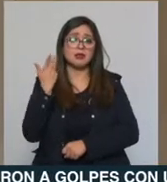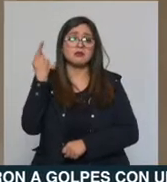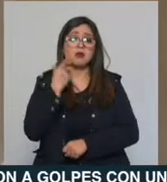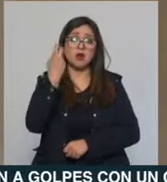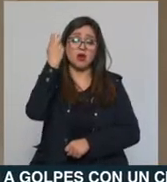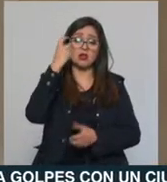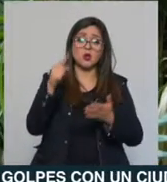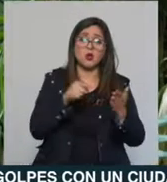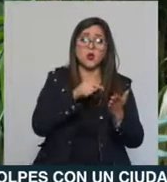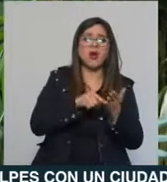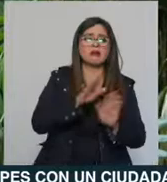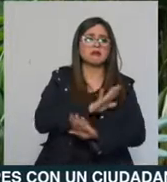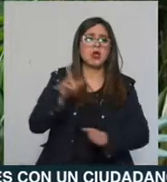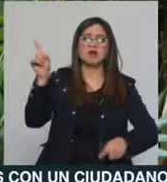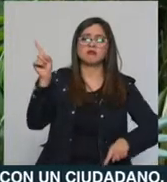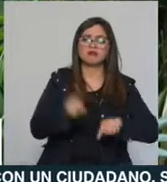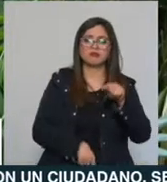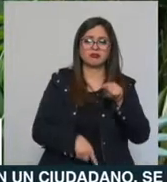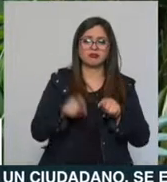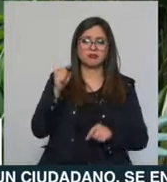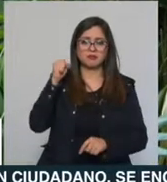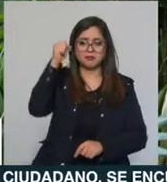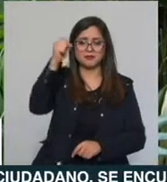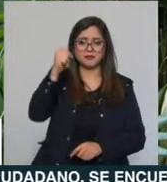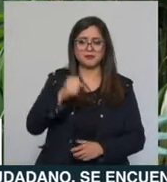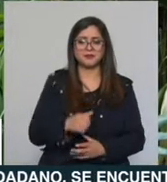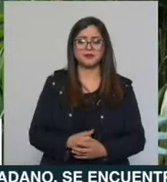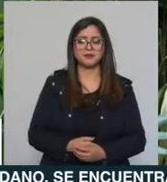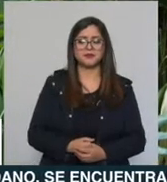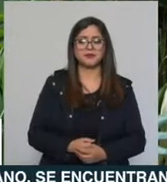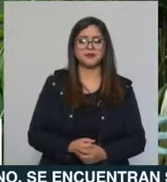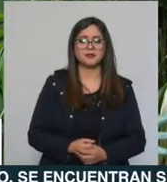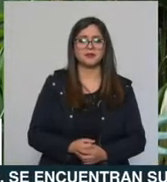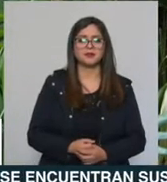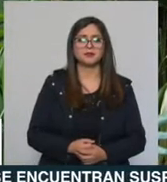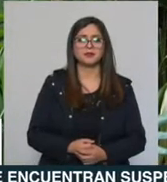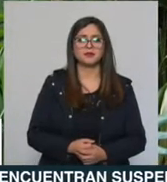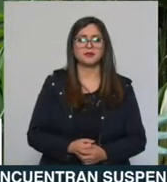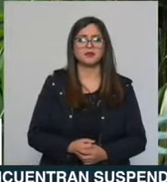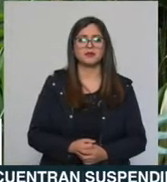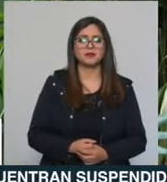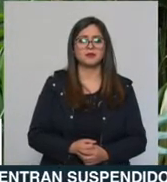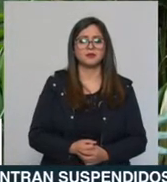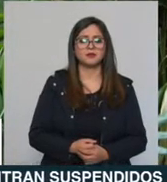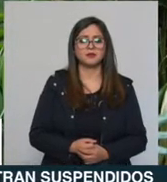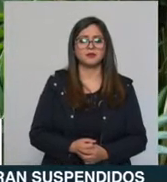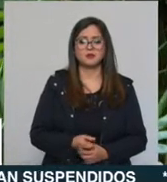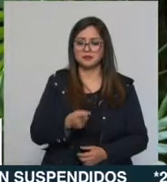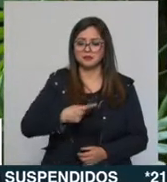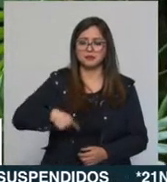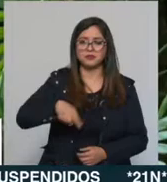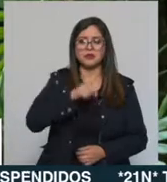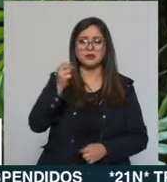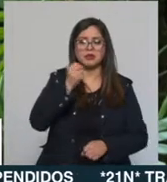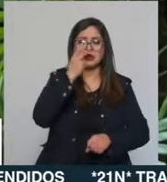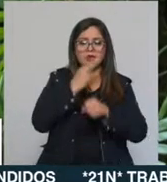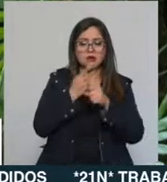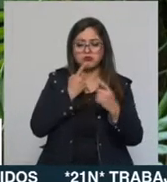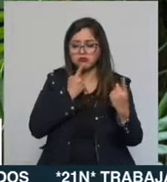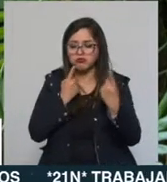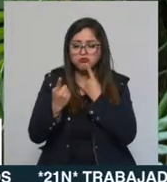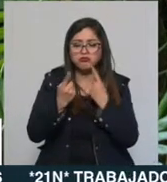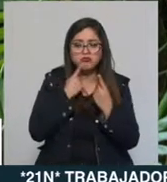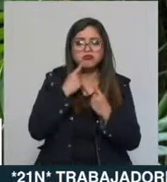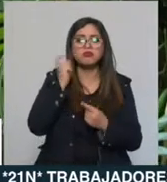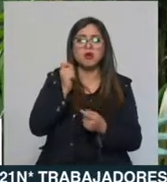está clausurado. Bueno, hay una decisión de la Secretaría de que